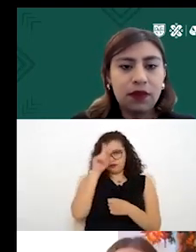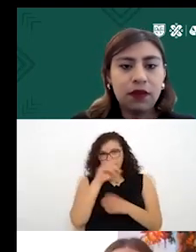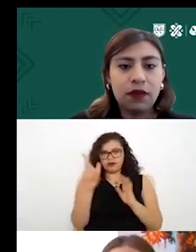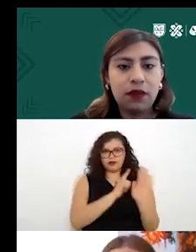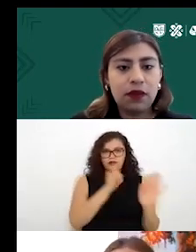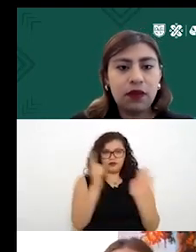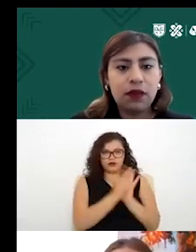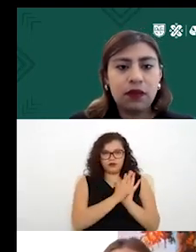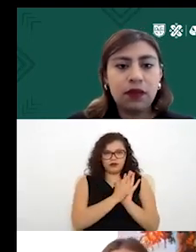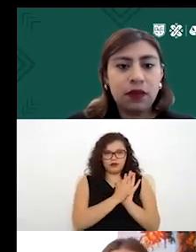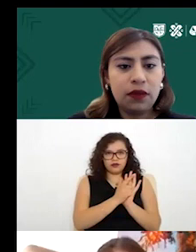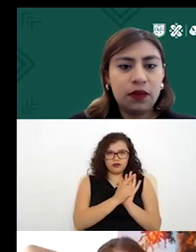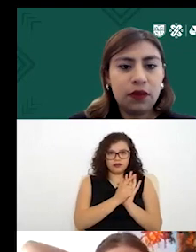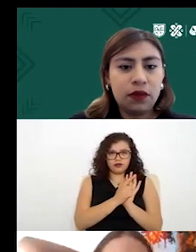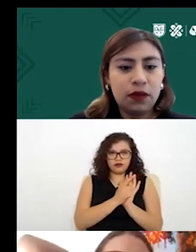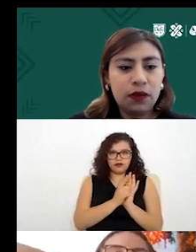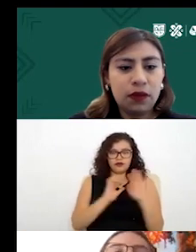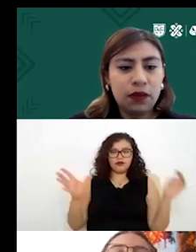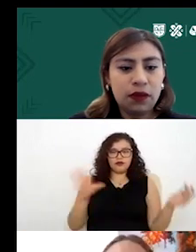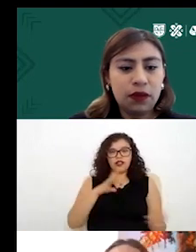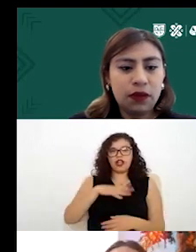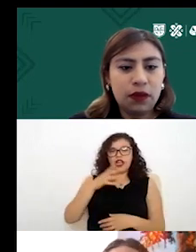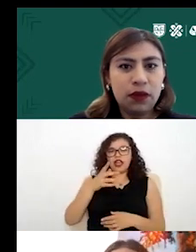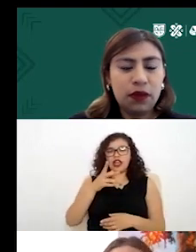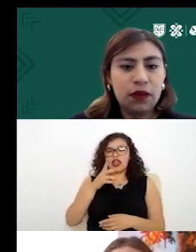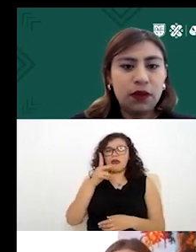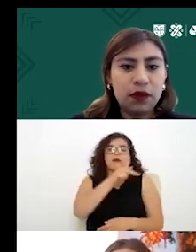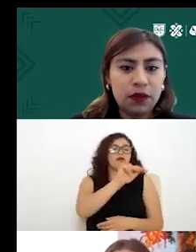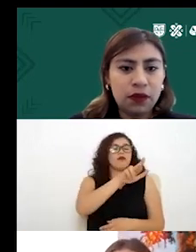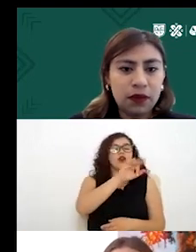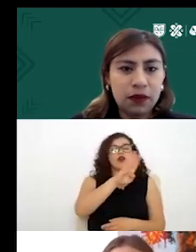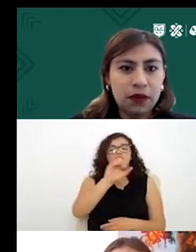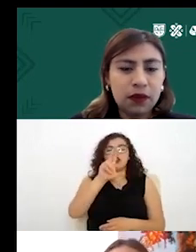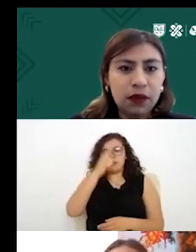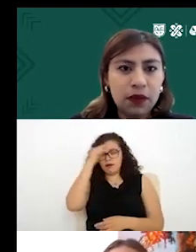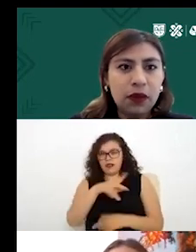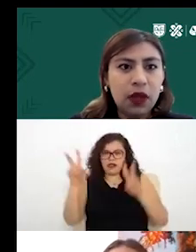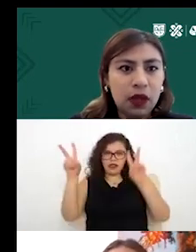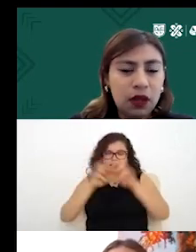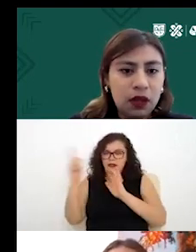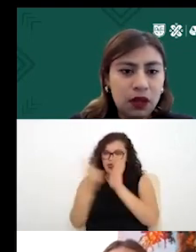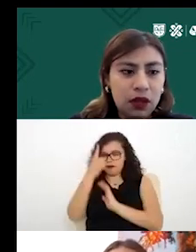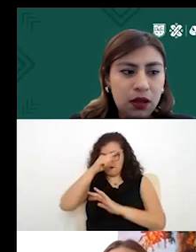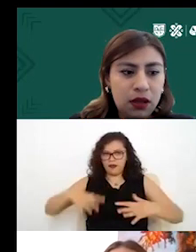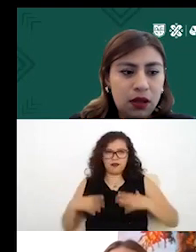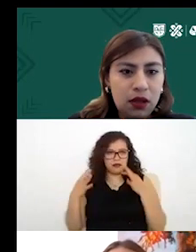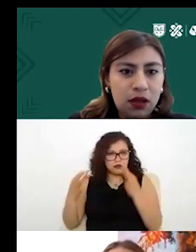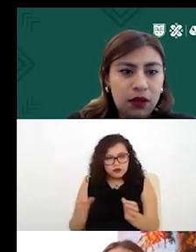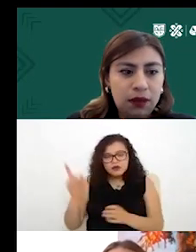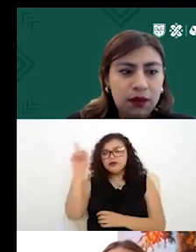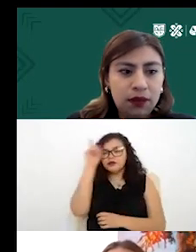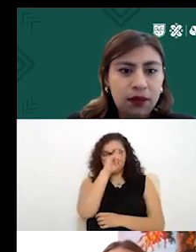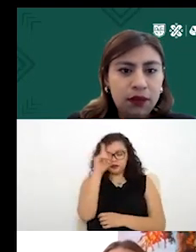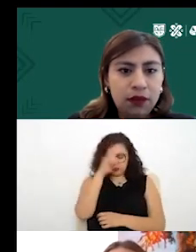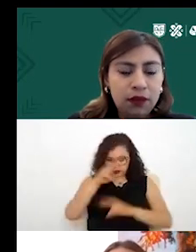cual es gratuita, que eso quiere decir el término pro bono, asesoría legal en materia societaria para constituirse, orientación en